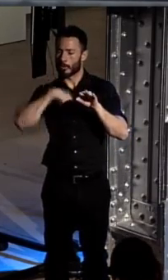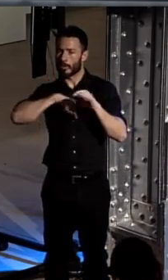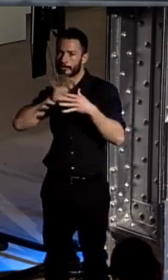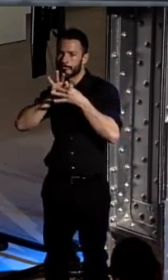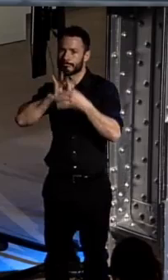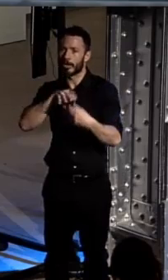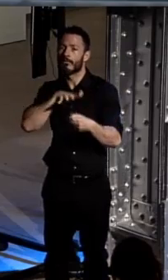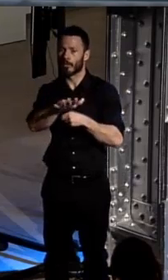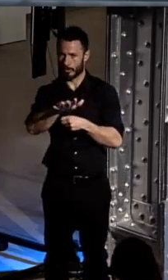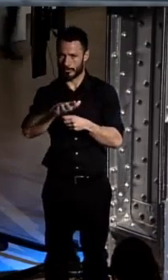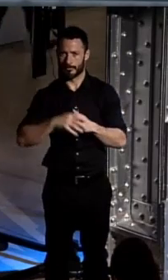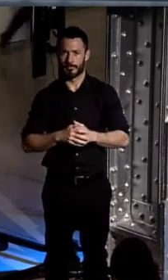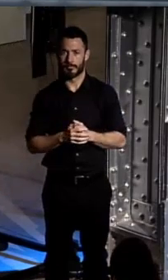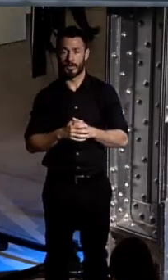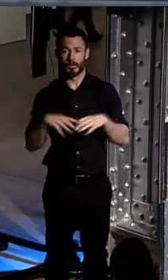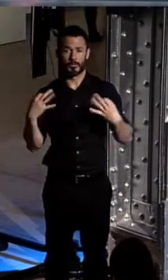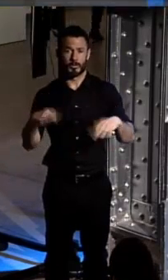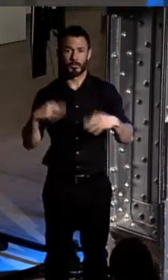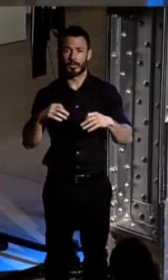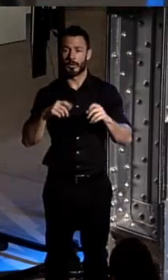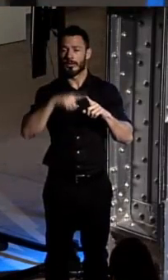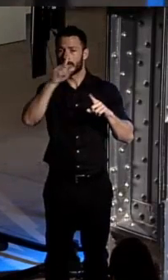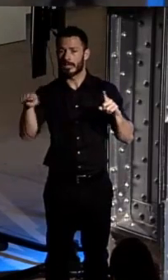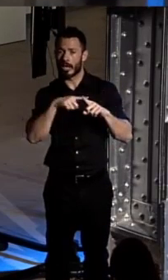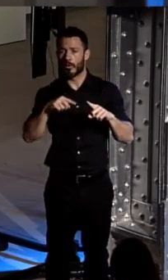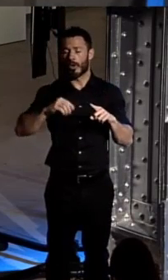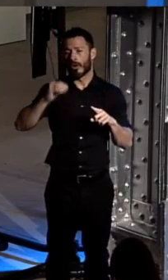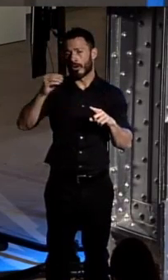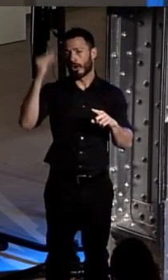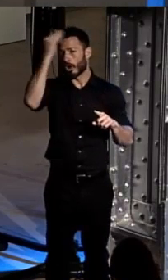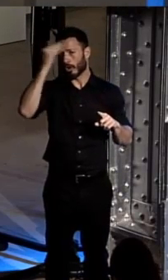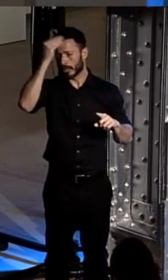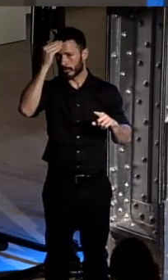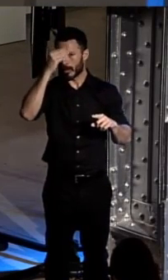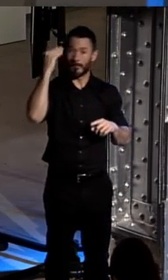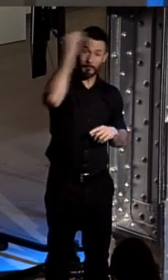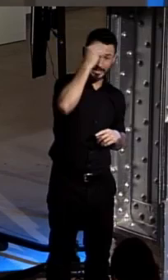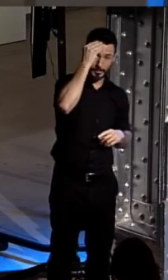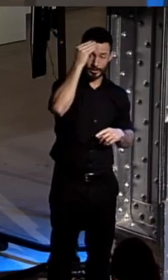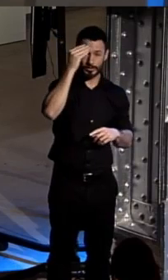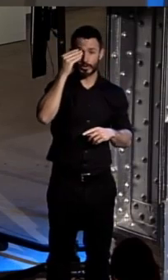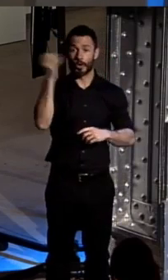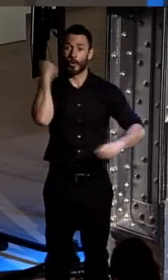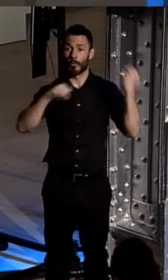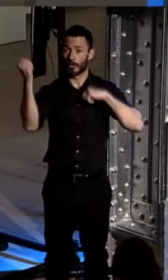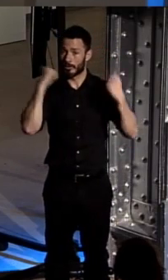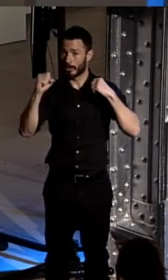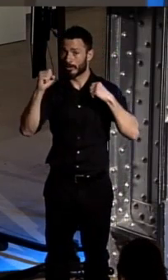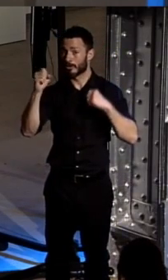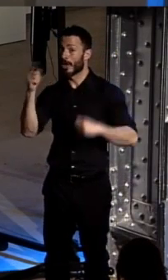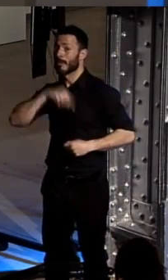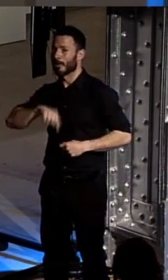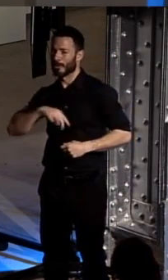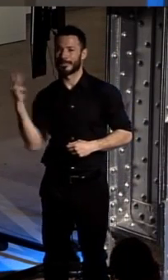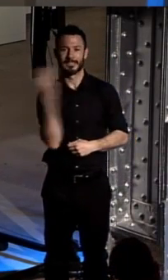emociones. Normalmente se habla del triángulo cognitivo, donde tenemos por una parte los pensamientos, por otra parte nuestro comportamiento y por otra parte las